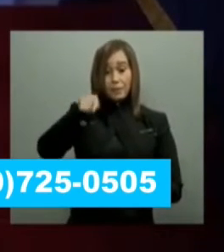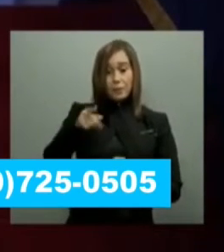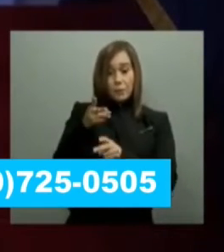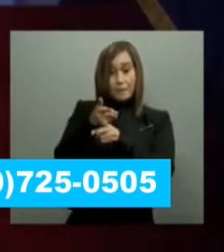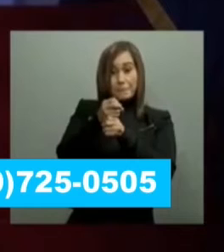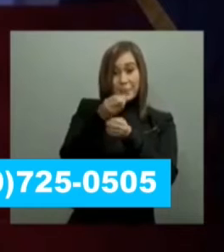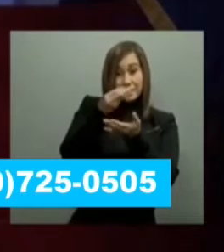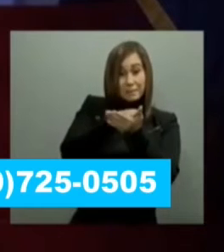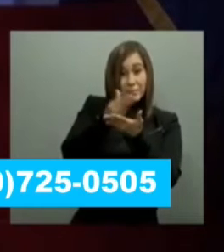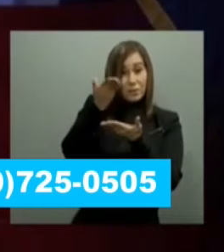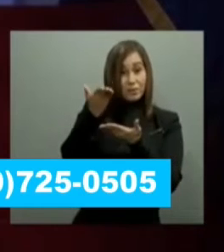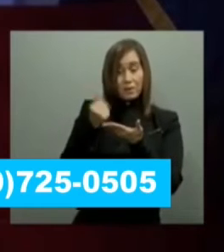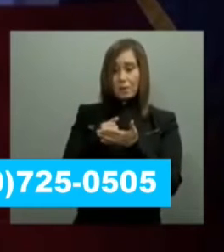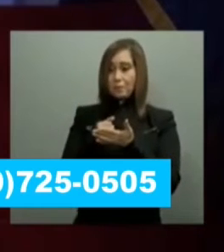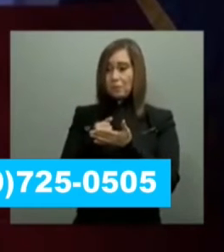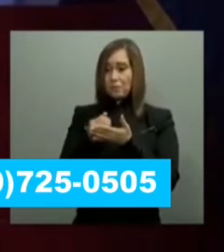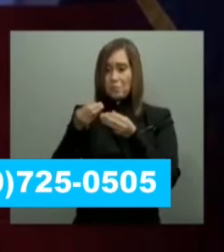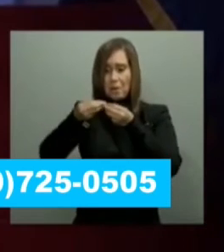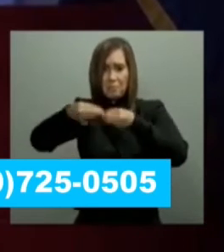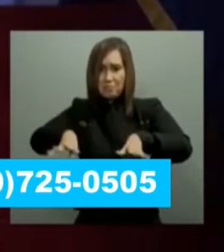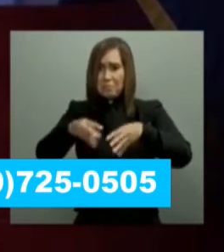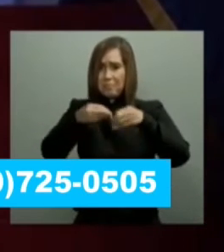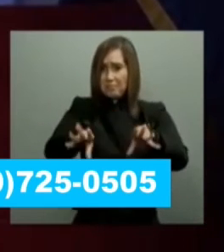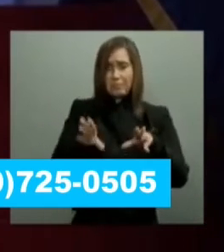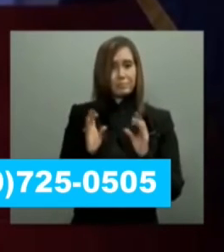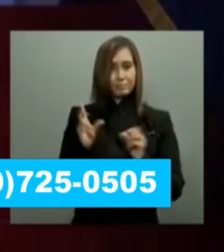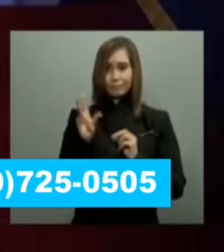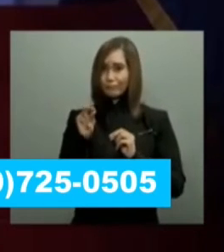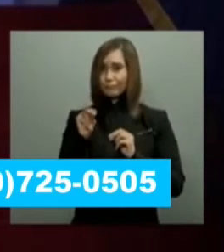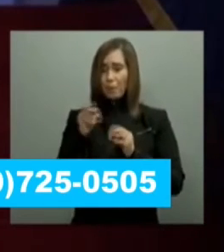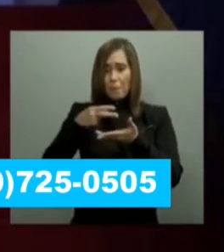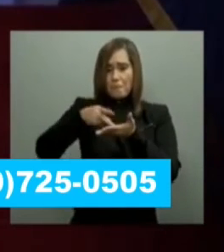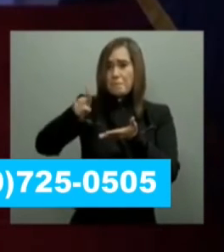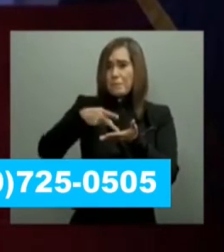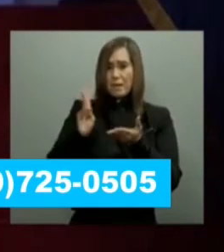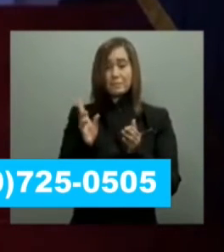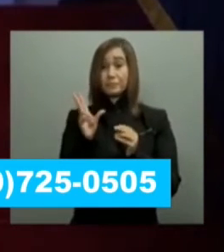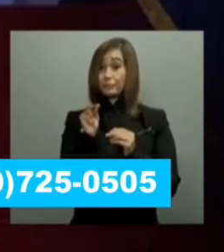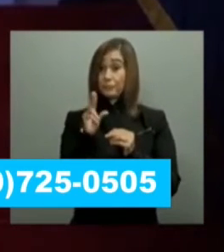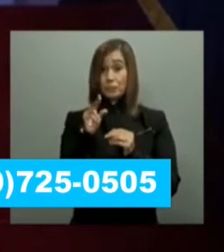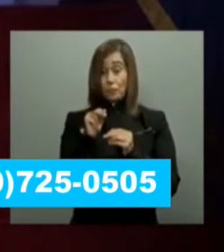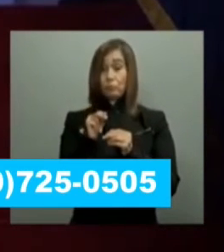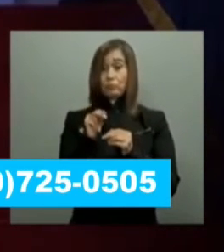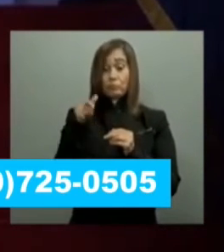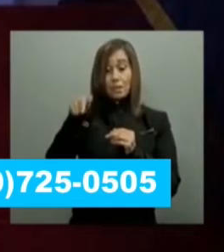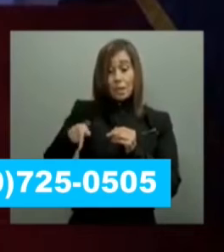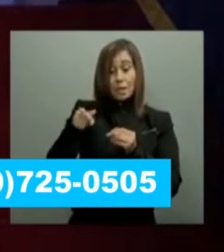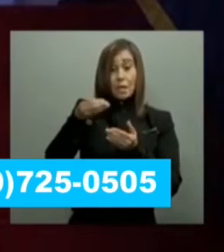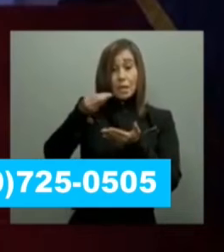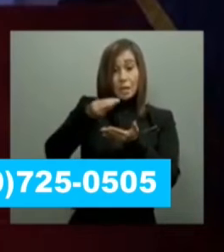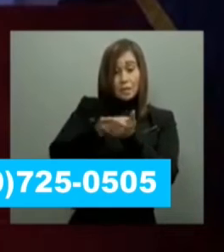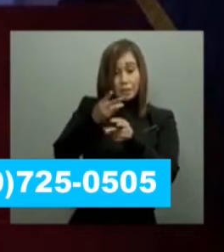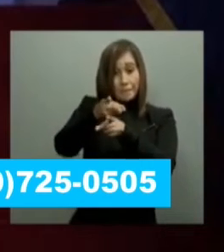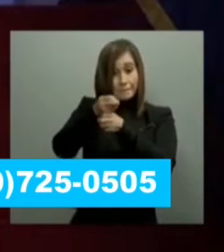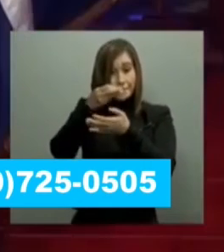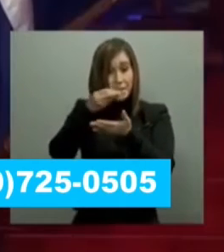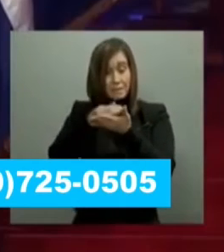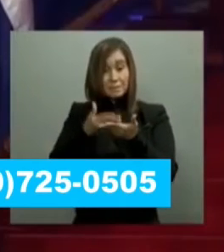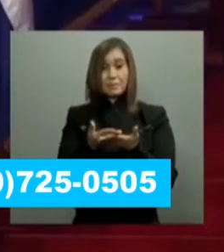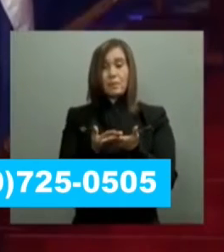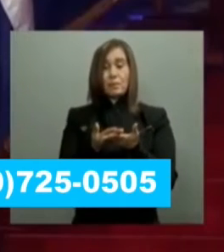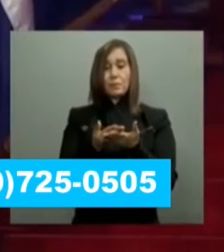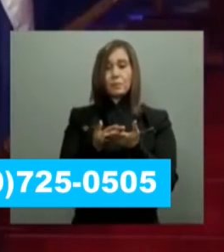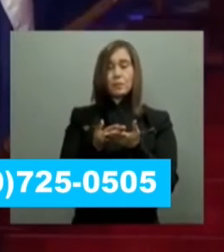préstamos del psm esto es increíble eso es increíble y por